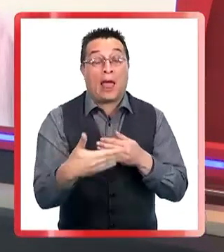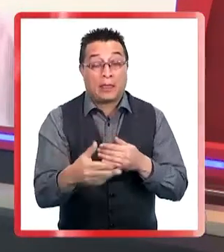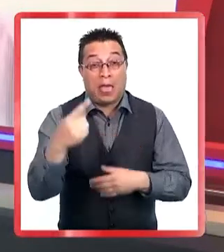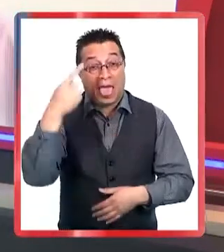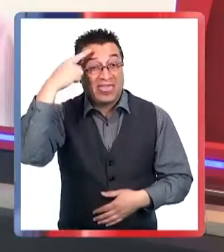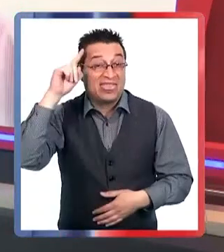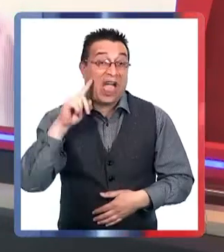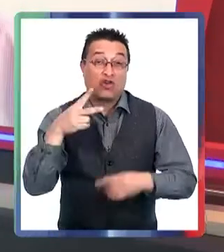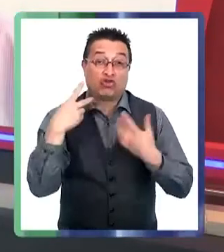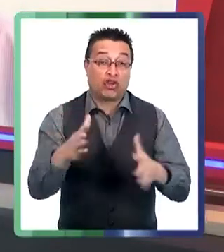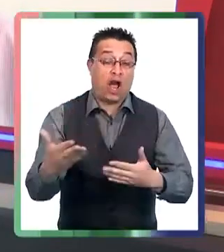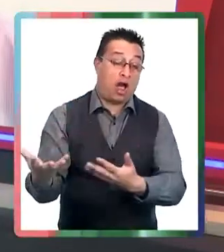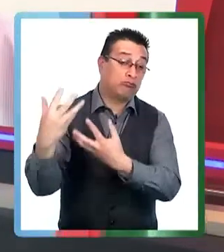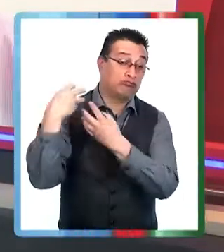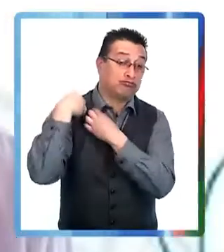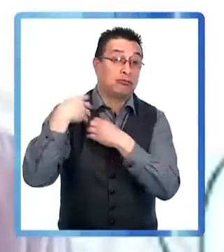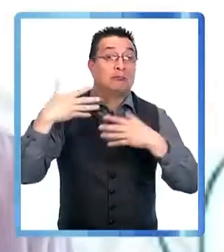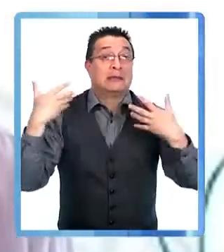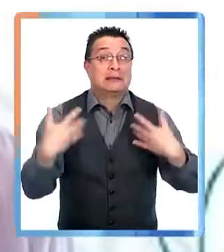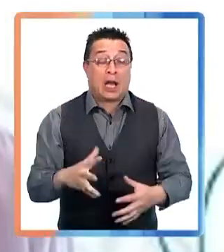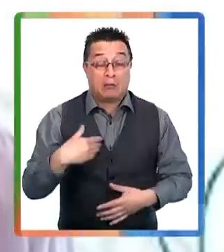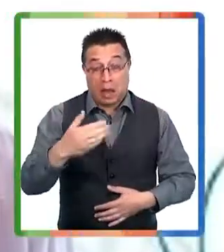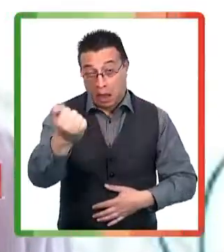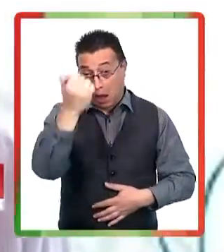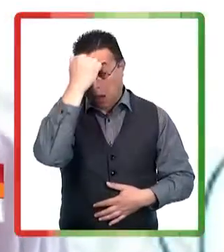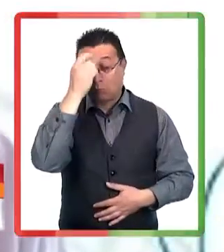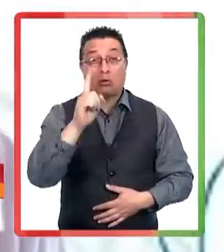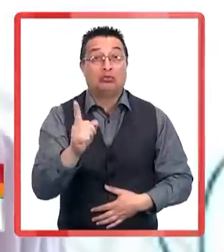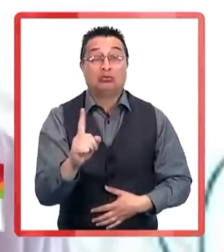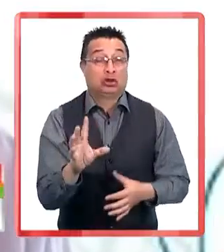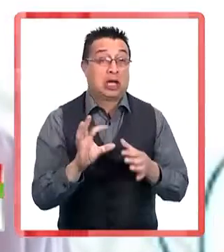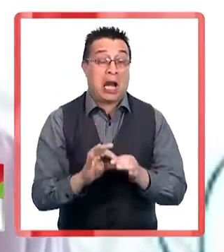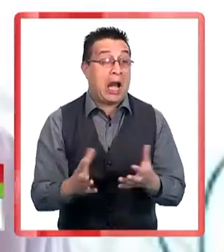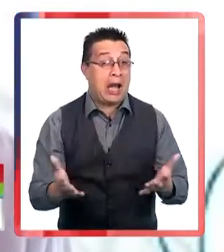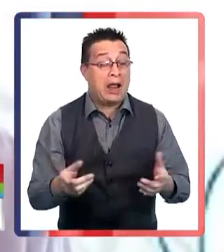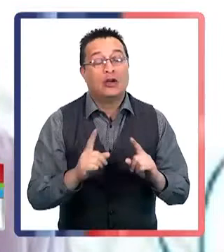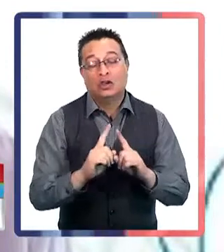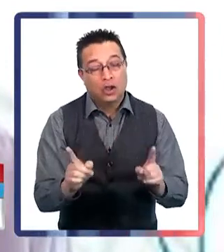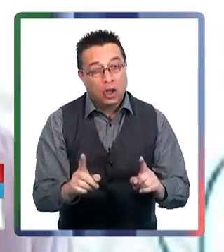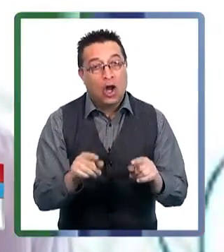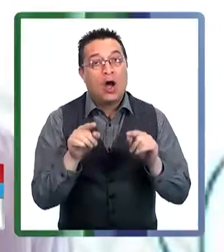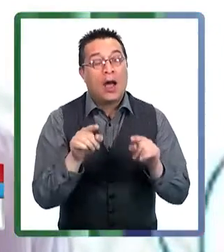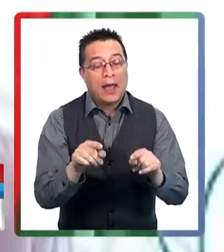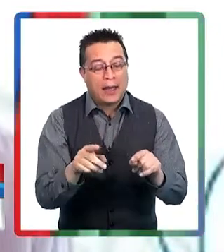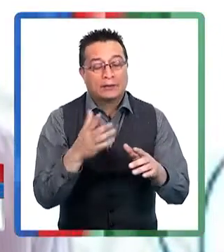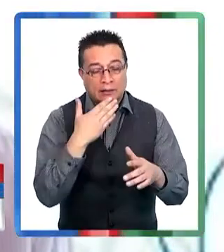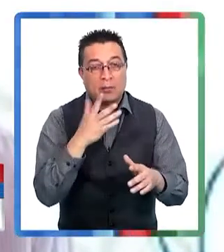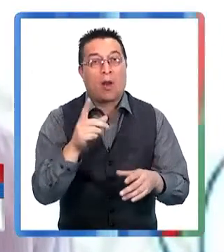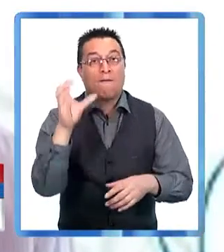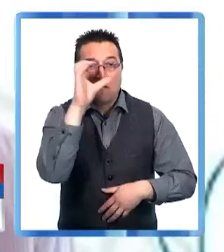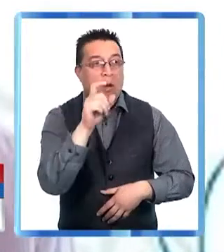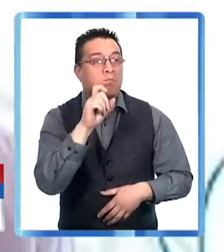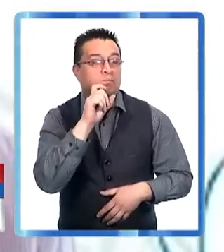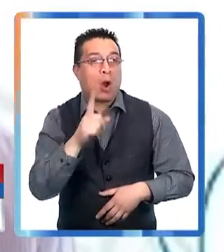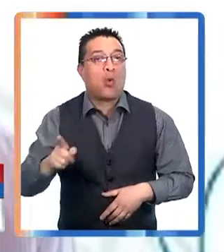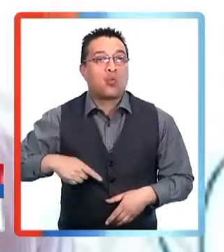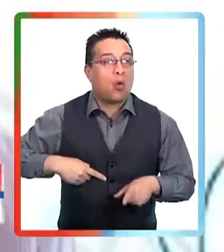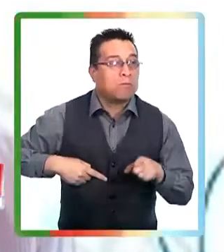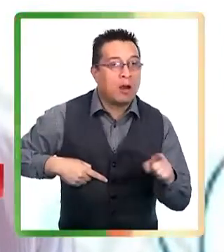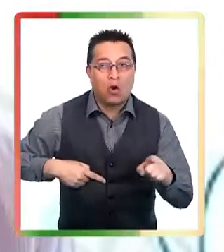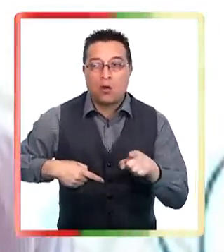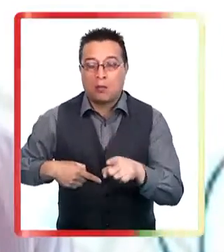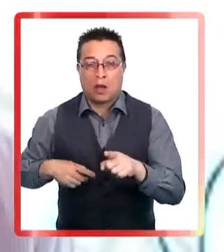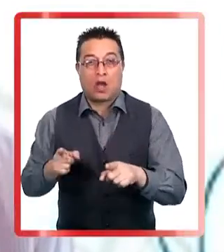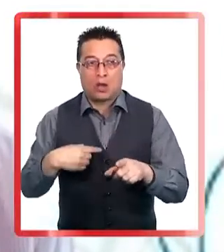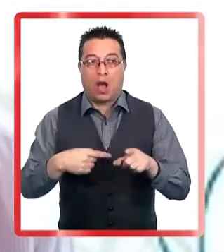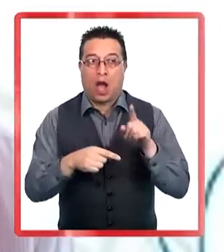el daño está hecho, o sea, no se trata de arrepentirse. Tampoco se trata de buscar culpables, o